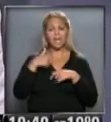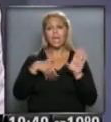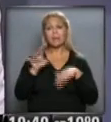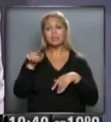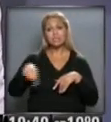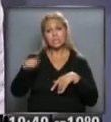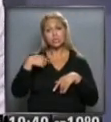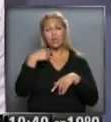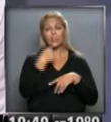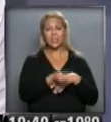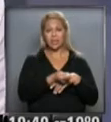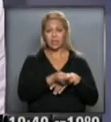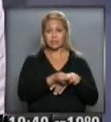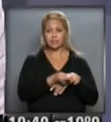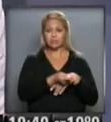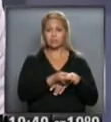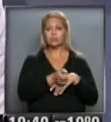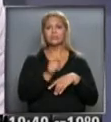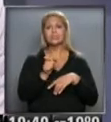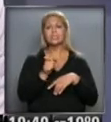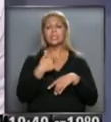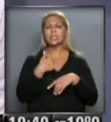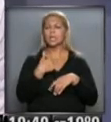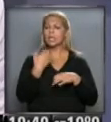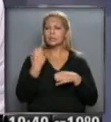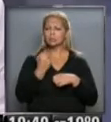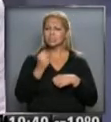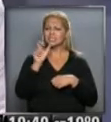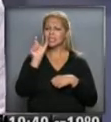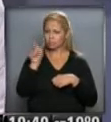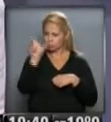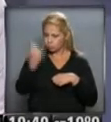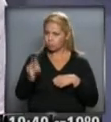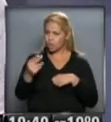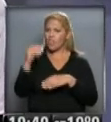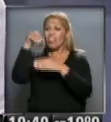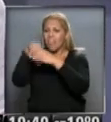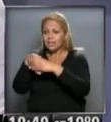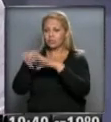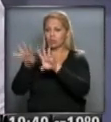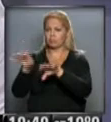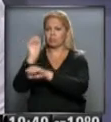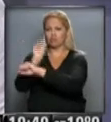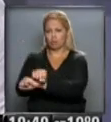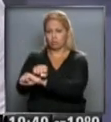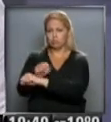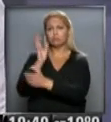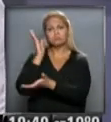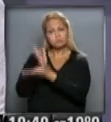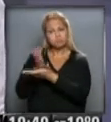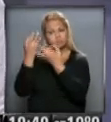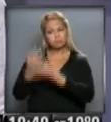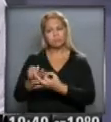casos resaltaron el hecho de que su fallecimiento haya ocurrido en prisión cumpliendo una condena por crímenes de